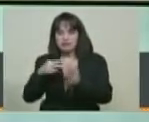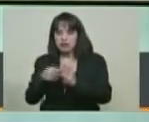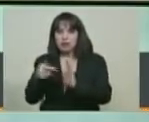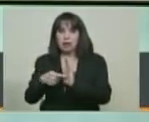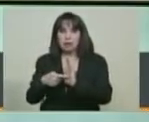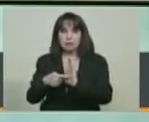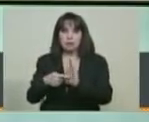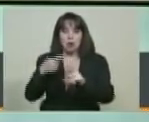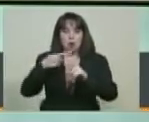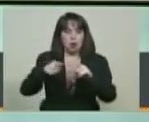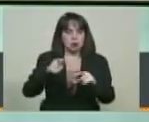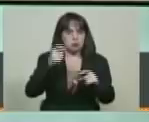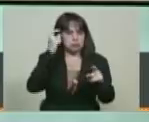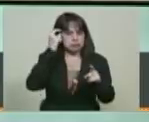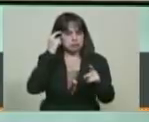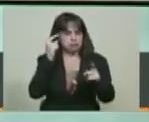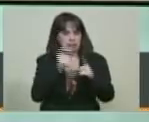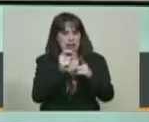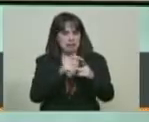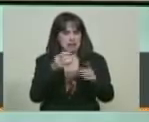vinieran de Marte.